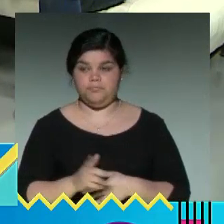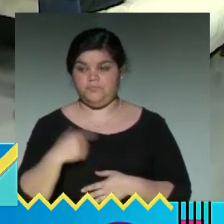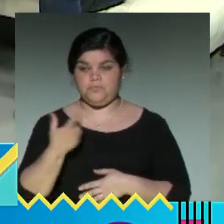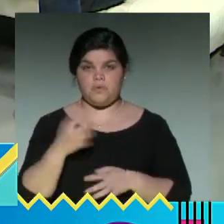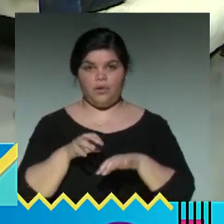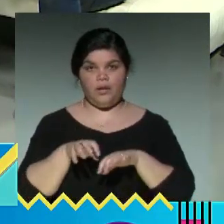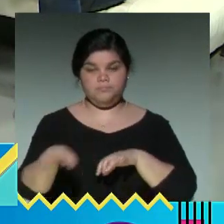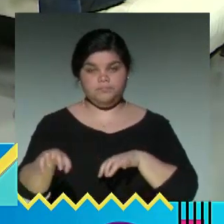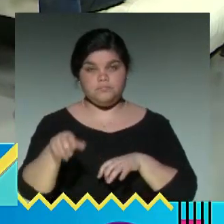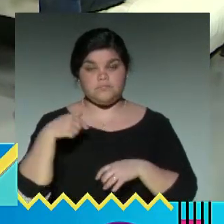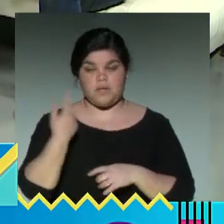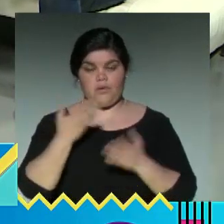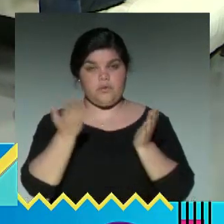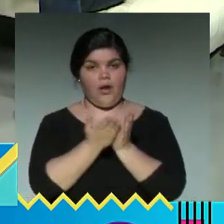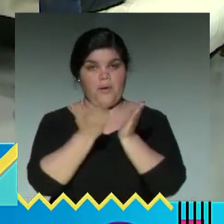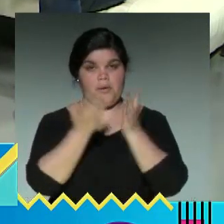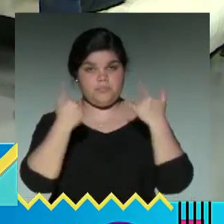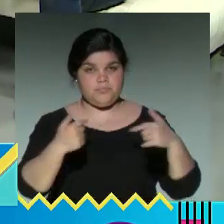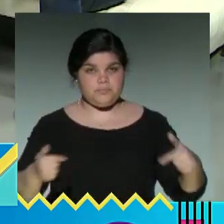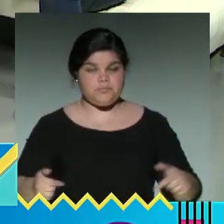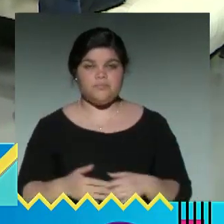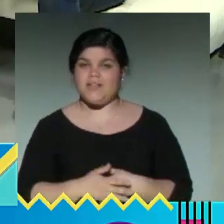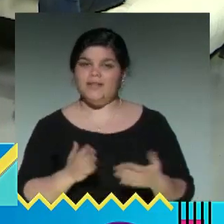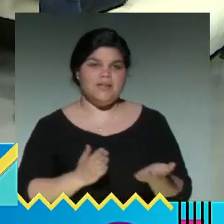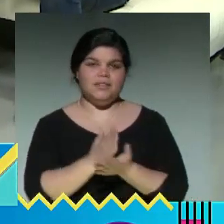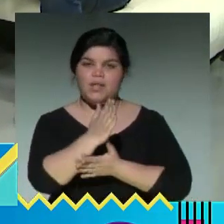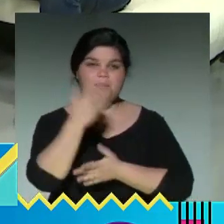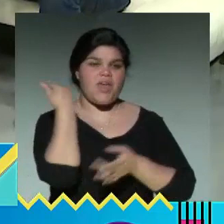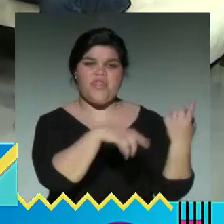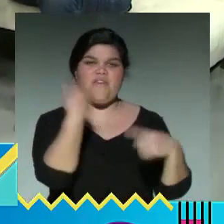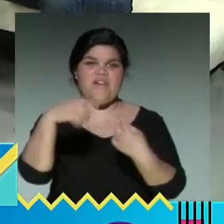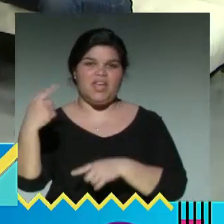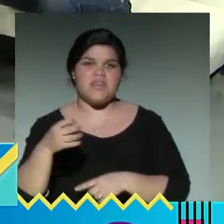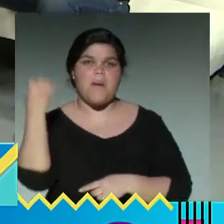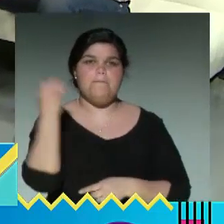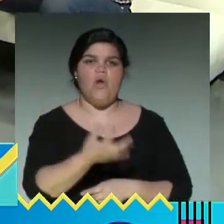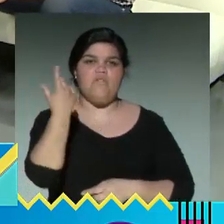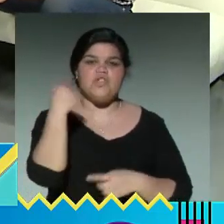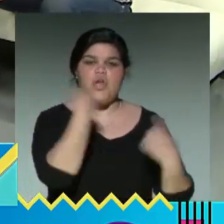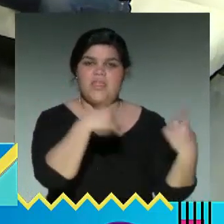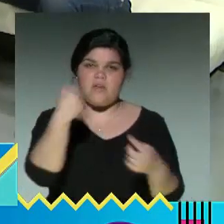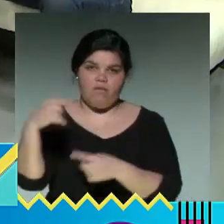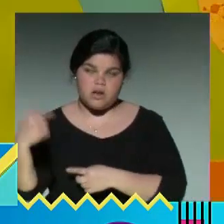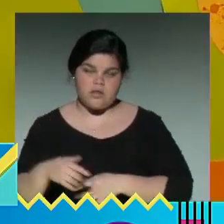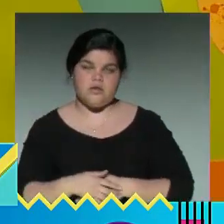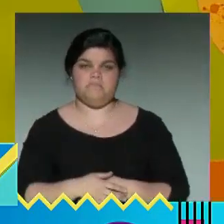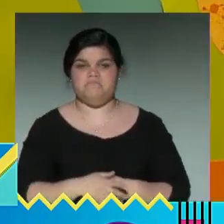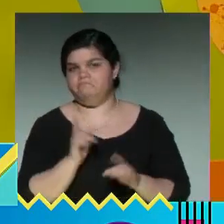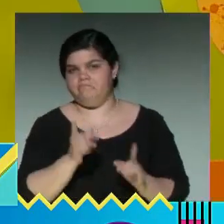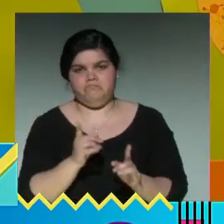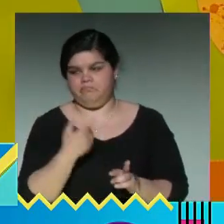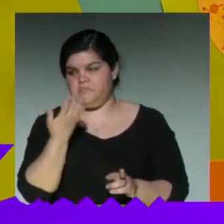una cátedra básicamente de interdisciplina, que tiene que ver con algún concepto que hemos mencionado.